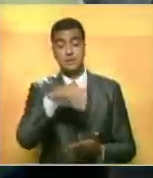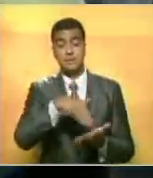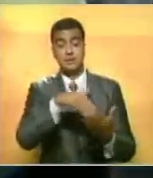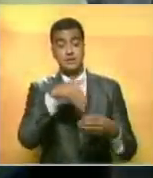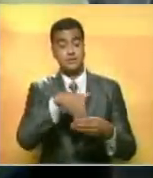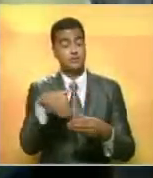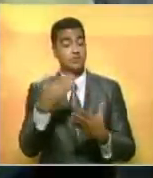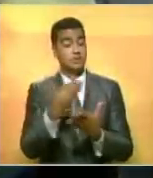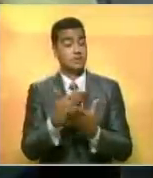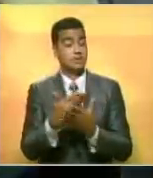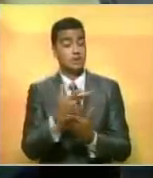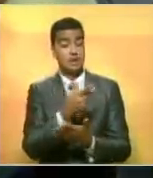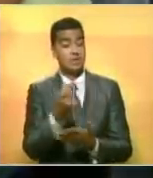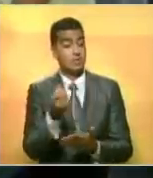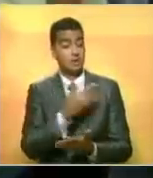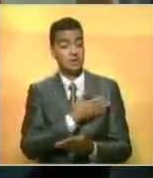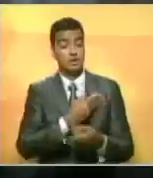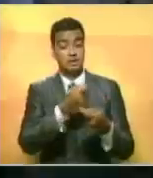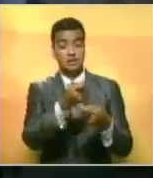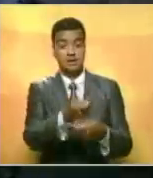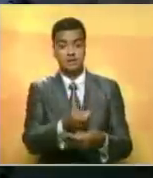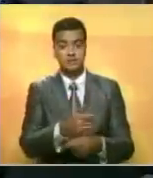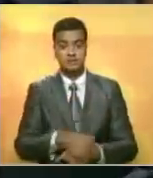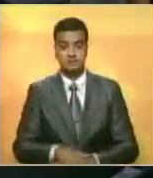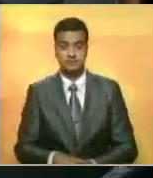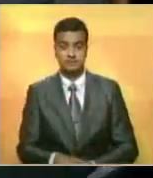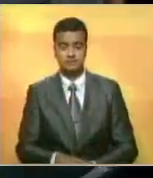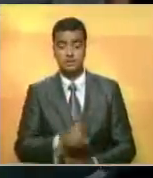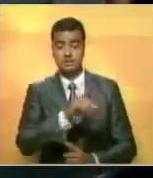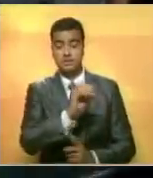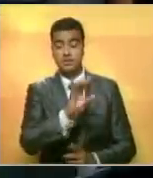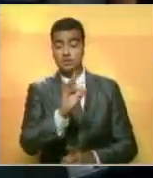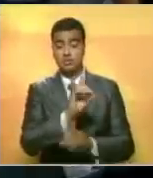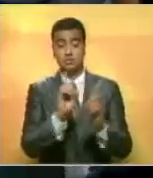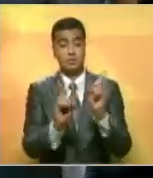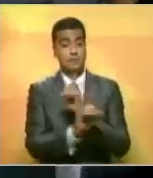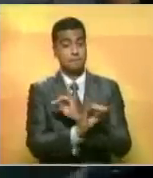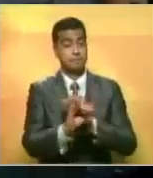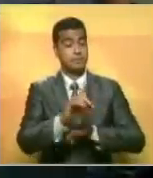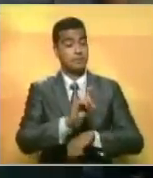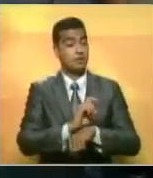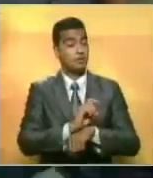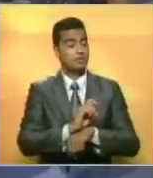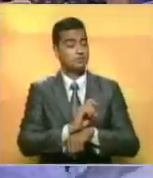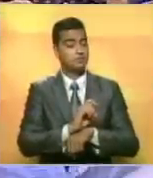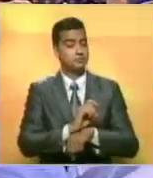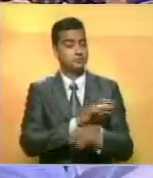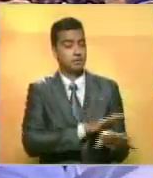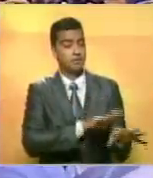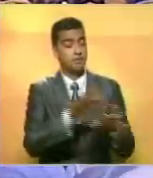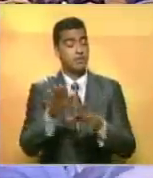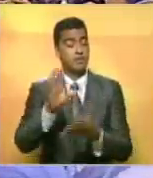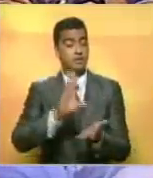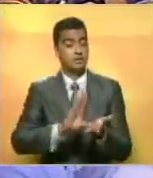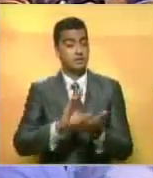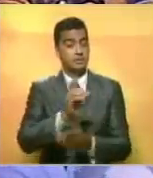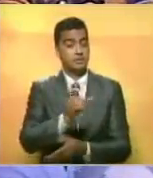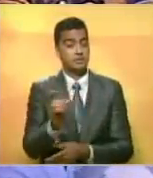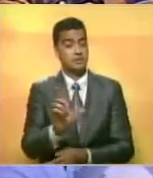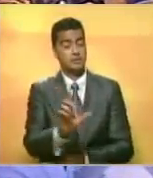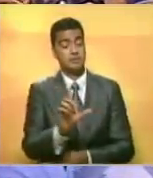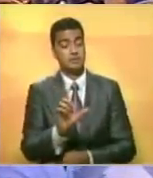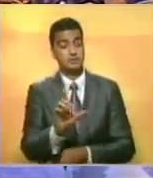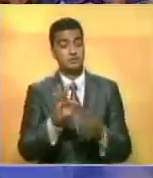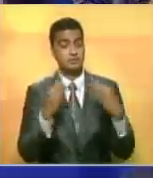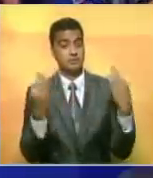votos de Testigos que no las han querido entregar sobre los 108 cambios A última hora en el Red para mudar de Cent a los candidatos del pes